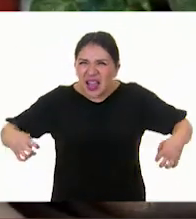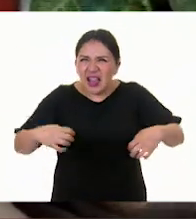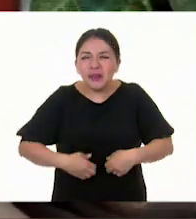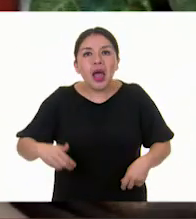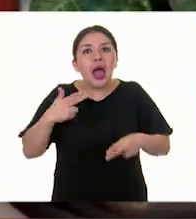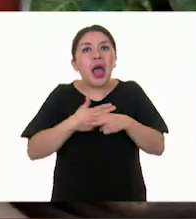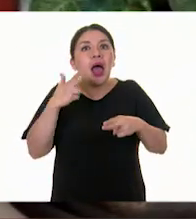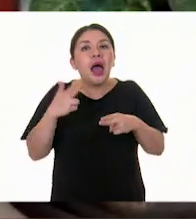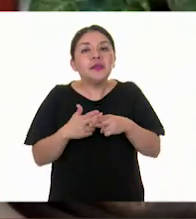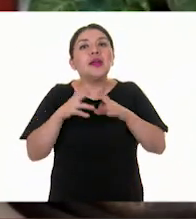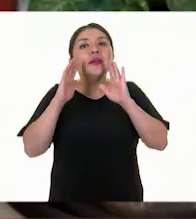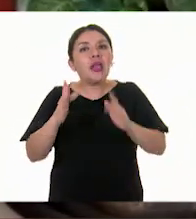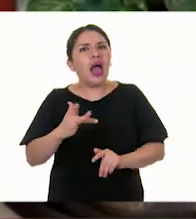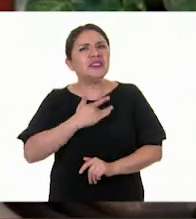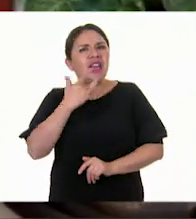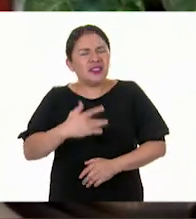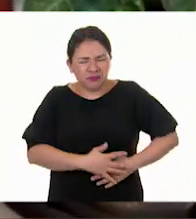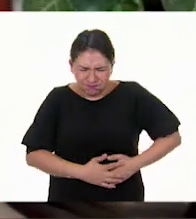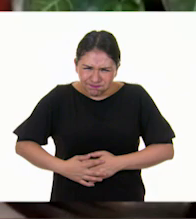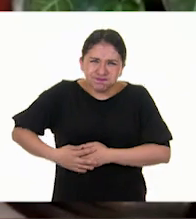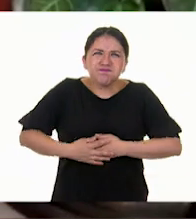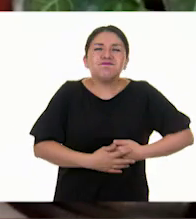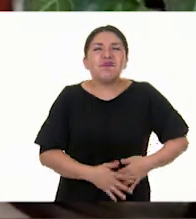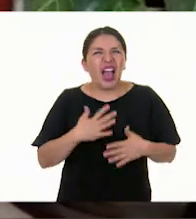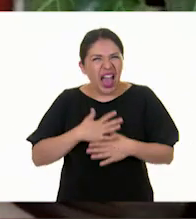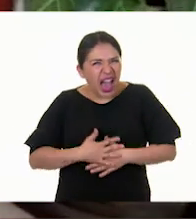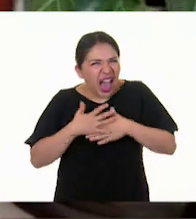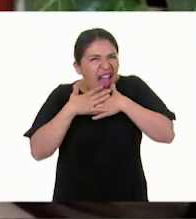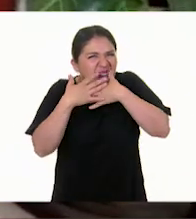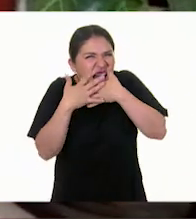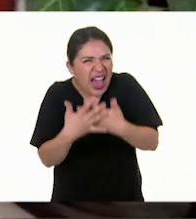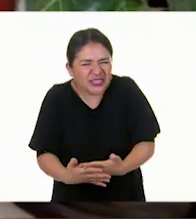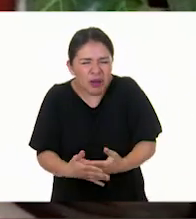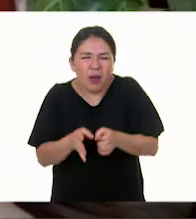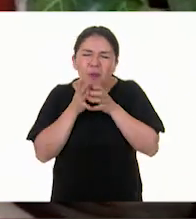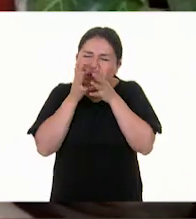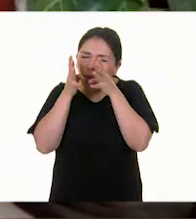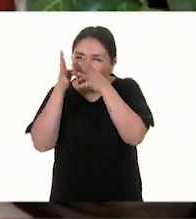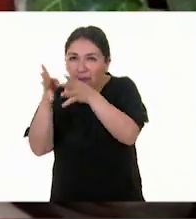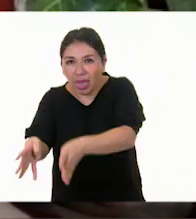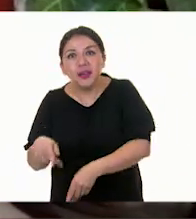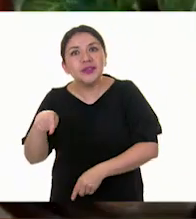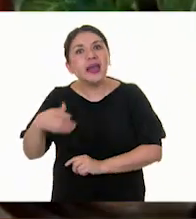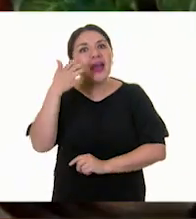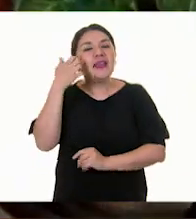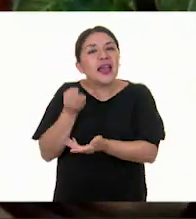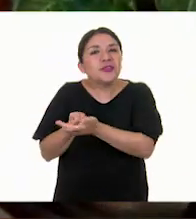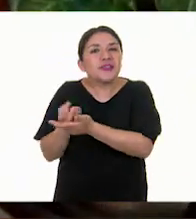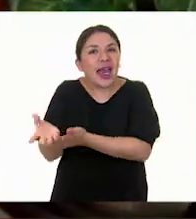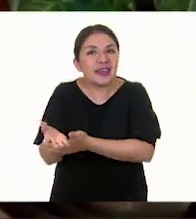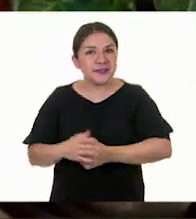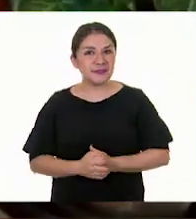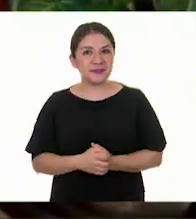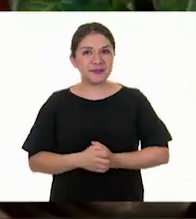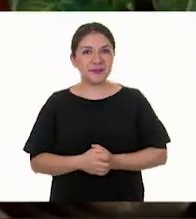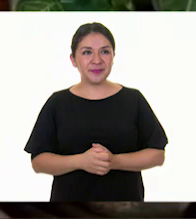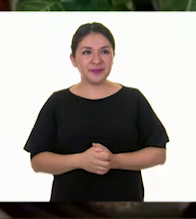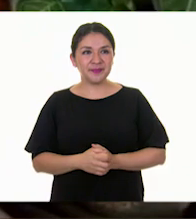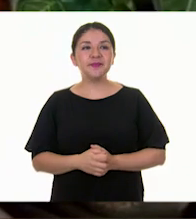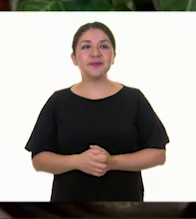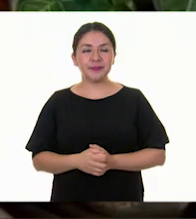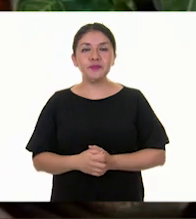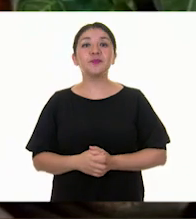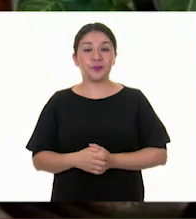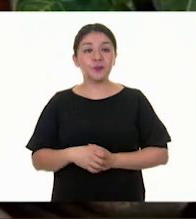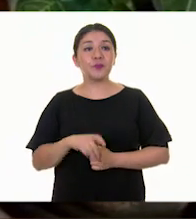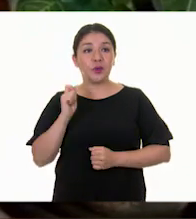hasta que le hizo sentir asco y... ¡Fuera, gato! La mosca aleteó y